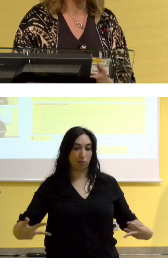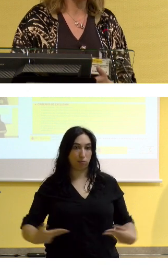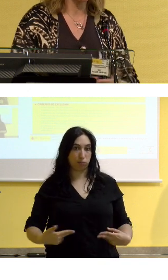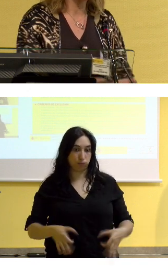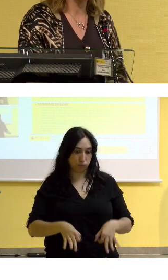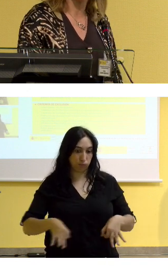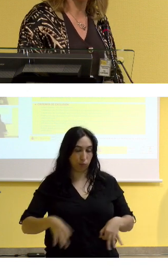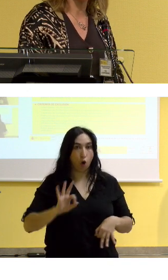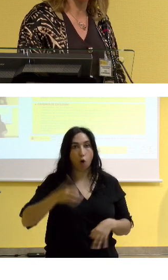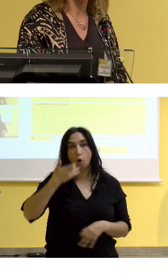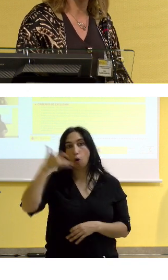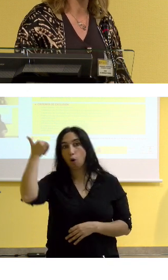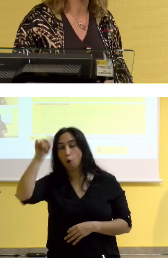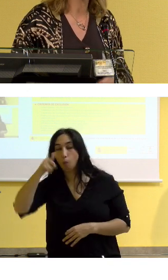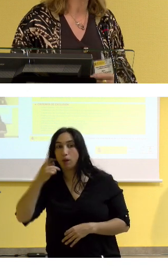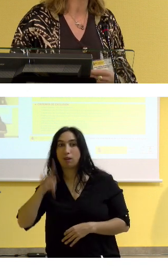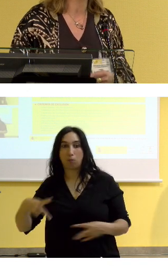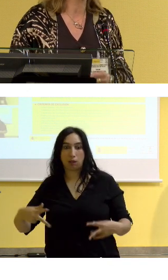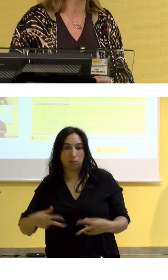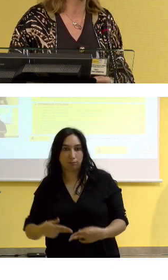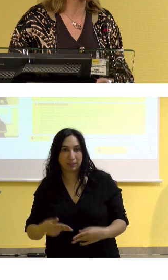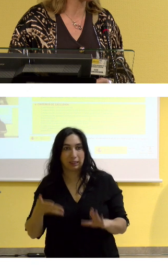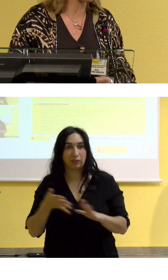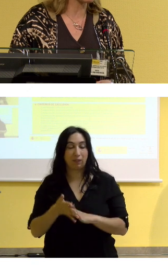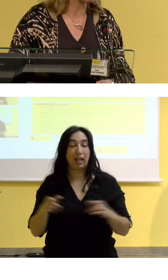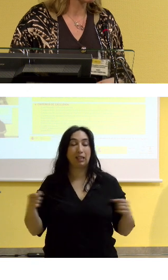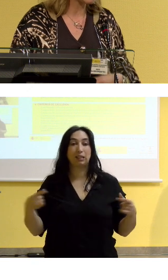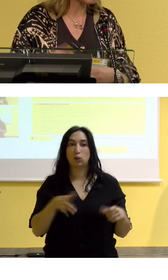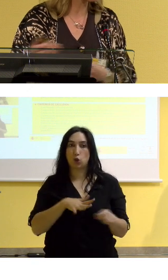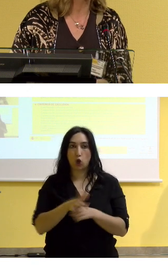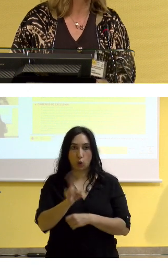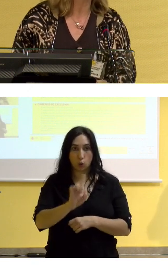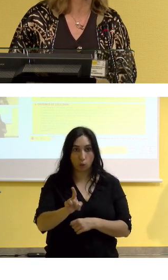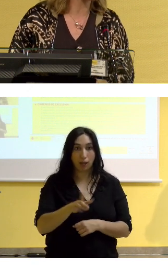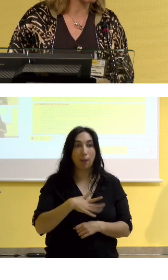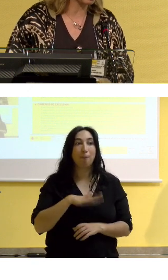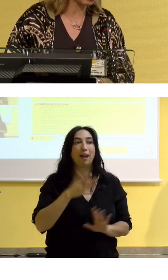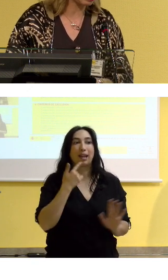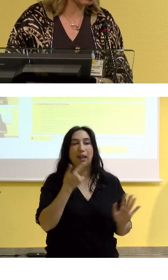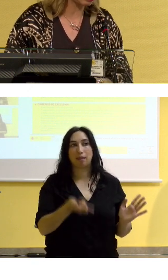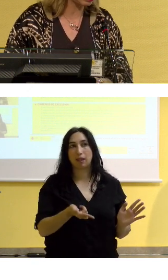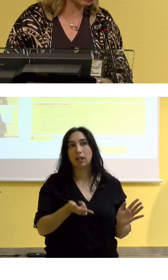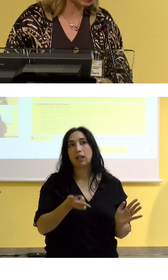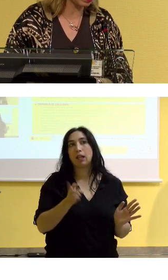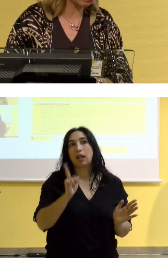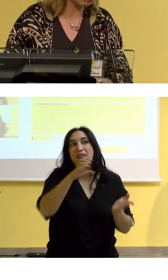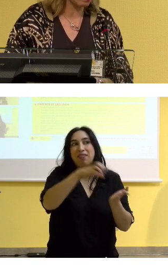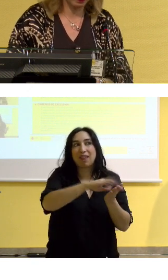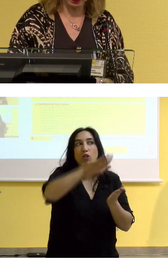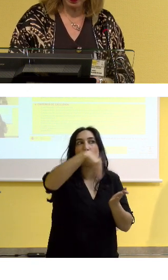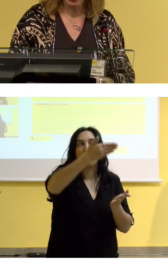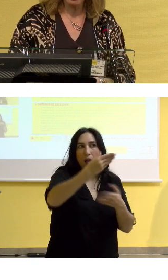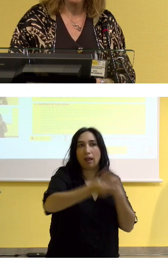o el varón tiene hecha una vasectomía, esto no lo cubre la Seguridad Social, pero no quiere decir que no se pueda hacer en un centro